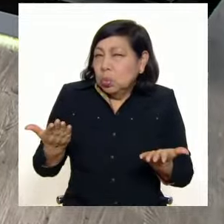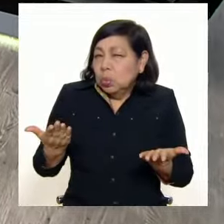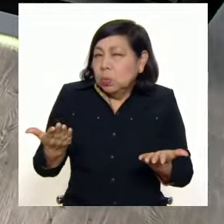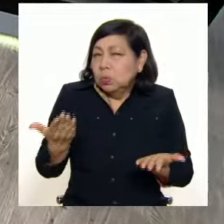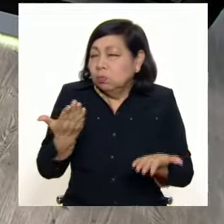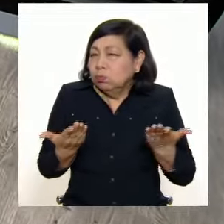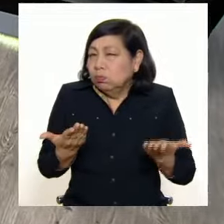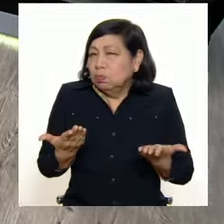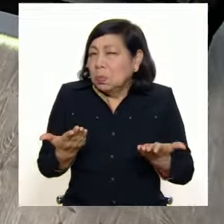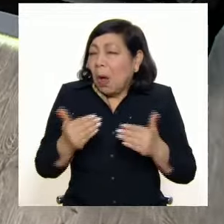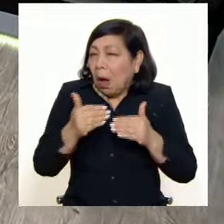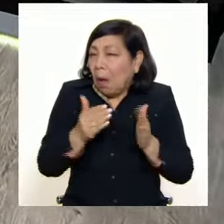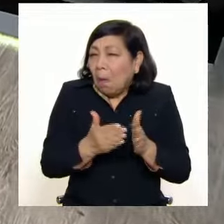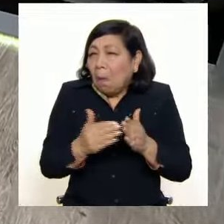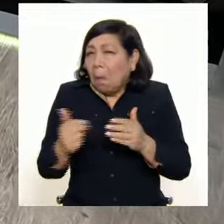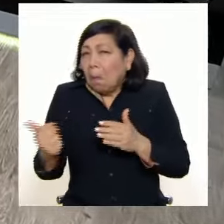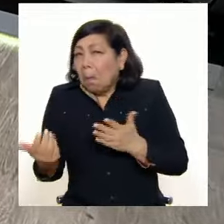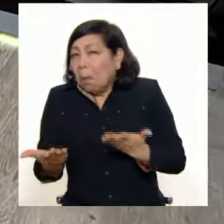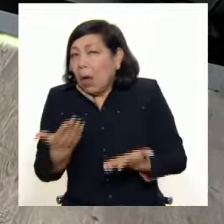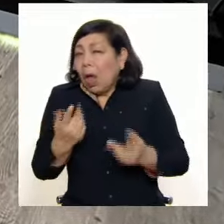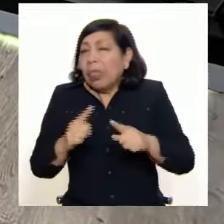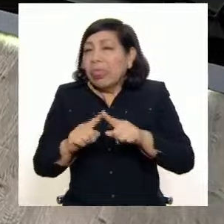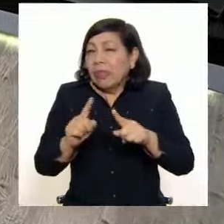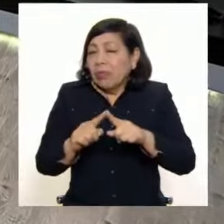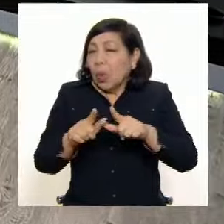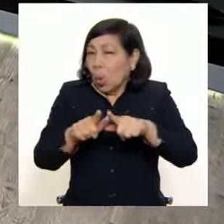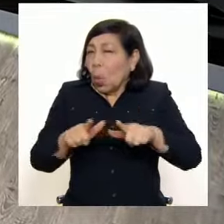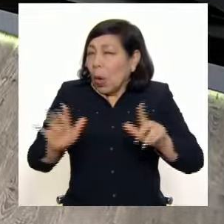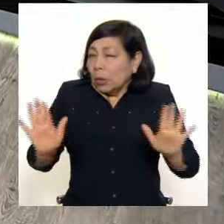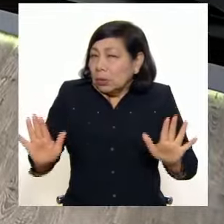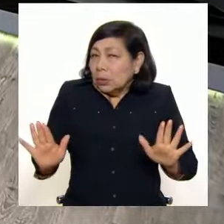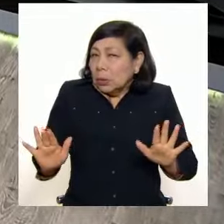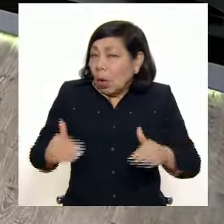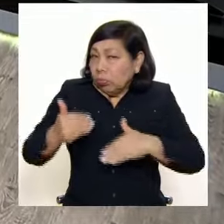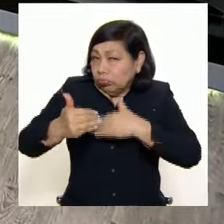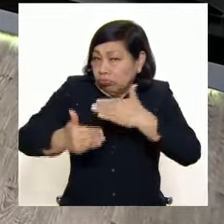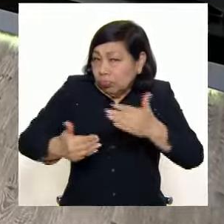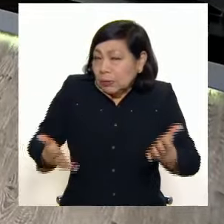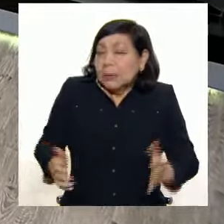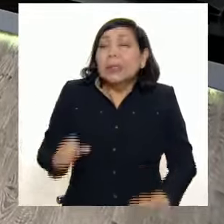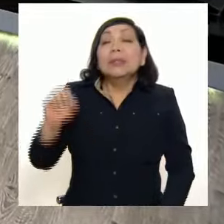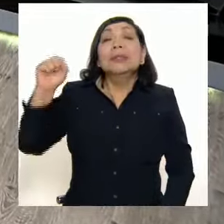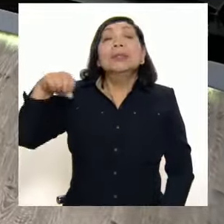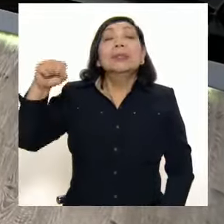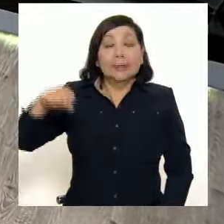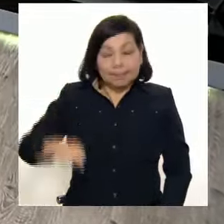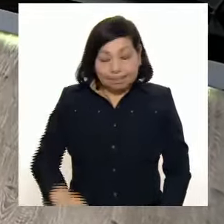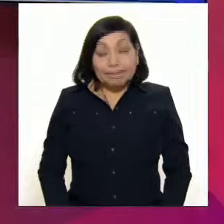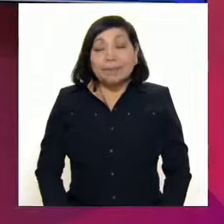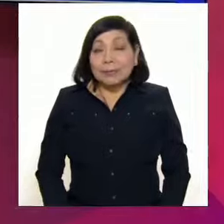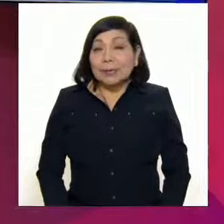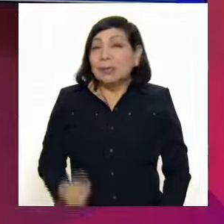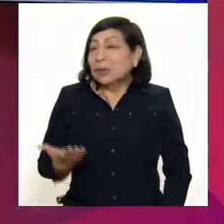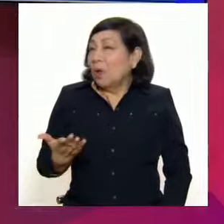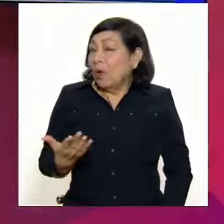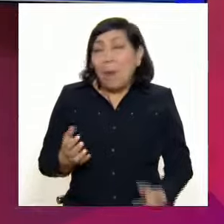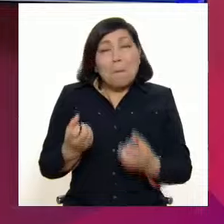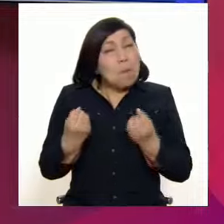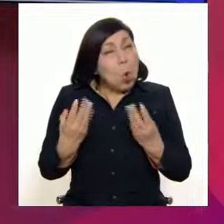manera aislada, digamos, en ciertos distritos. ¿Esto va a continuar? Estas lloviznas han sido de por sí no